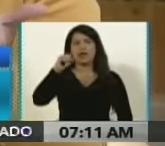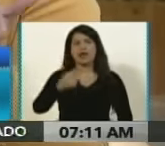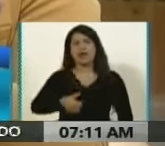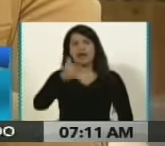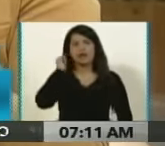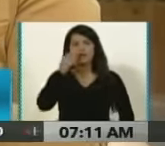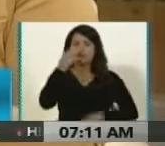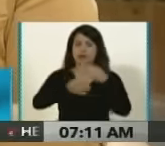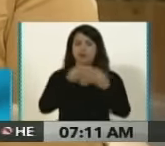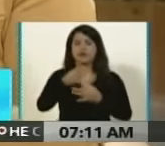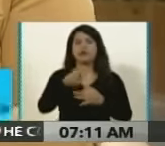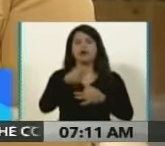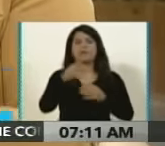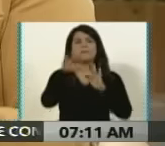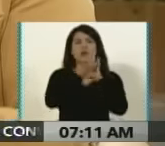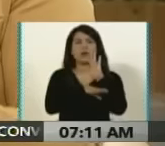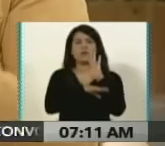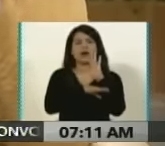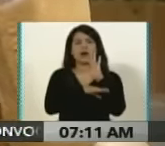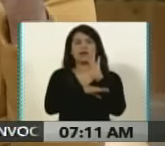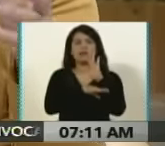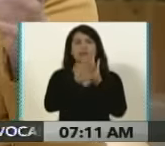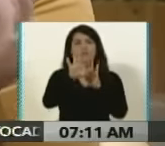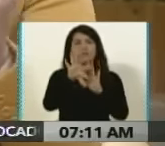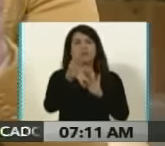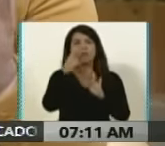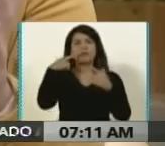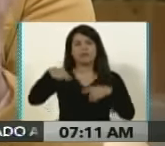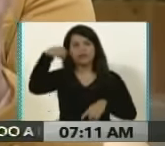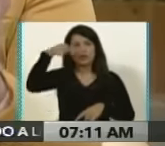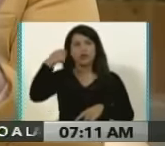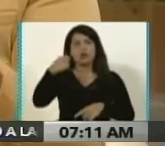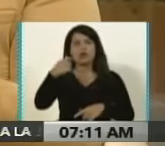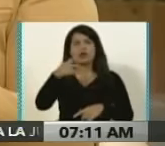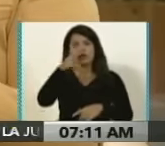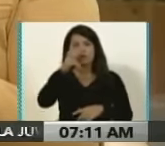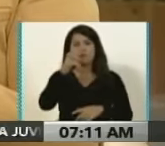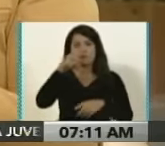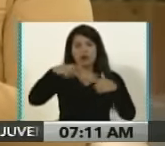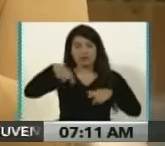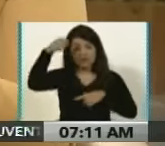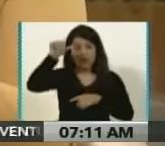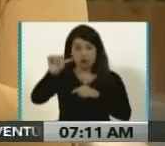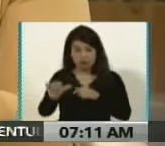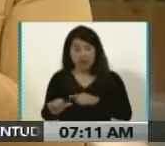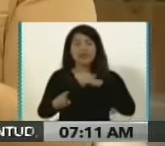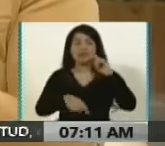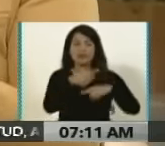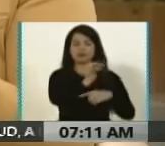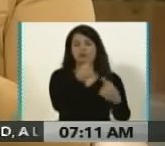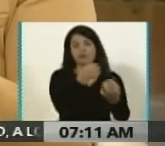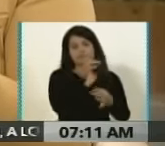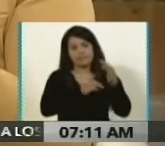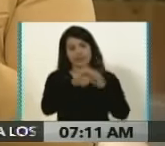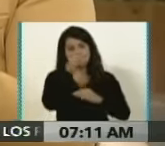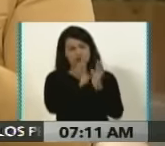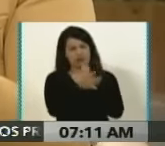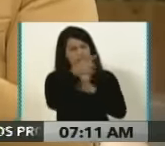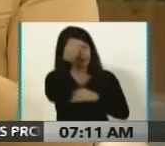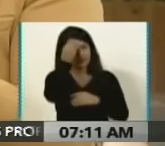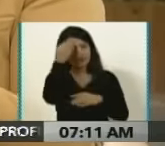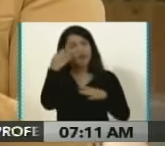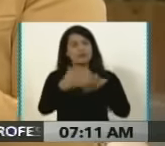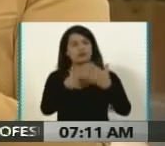de ayer en su programa dominical. Vamos a escucharlo para contextualizar y además hacer el análisis pertinente del